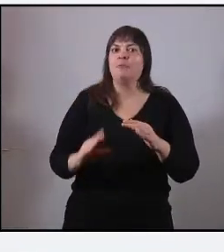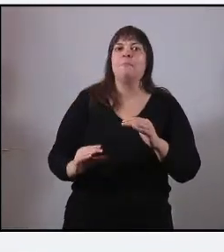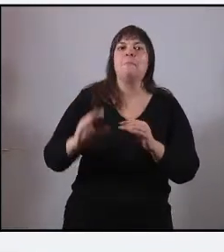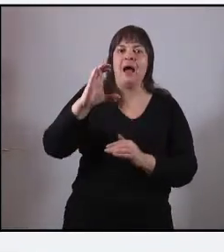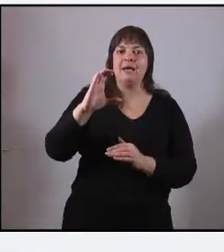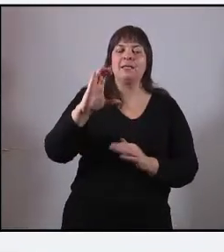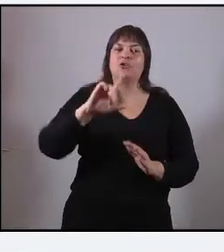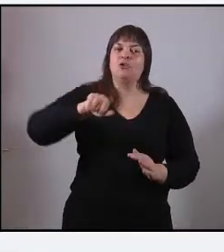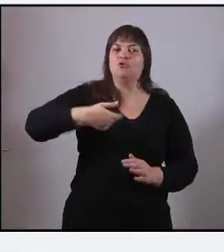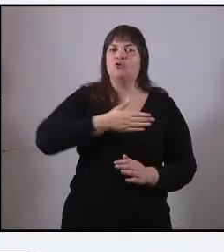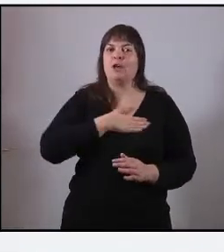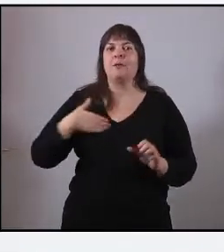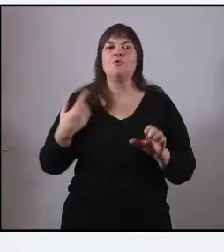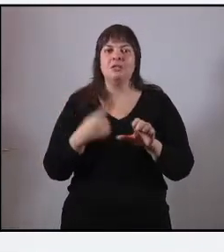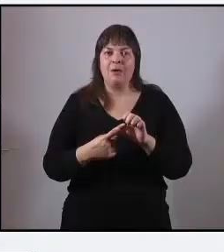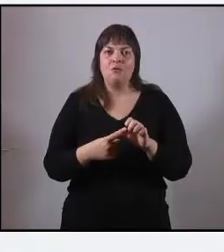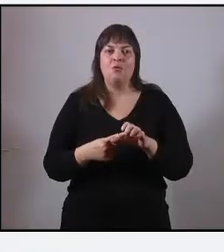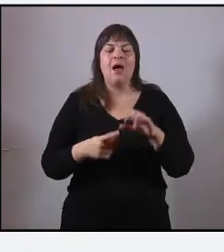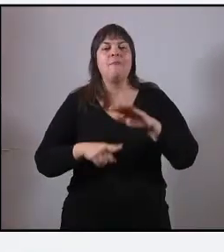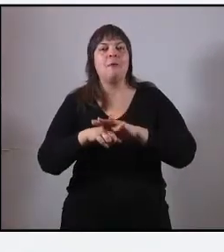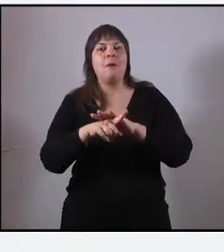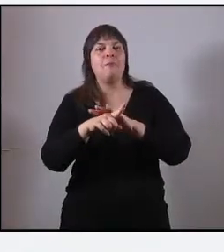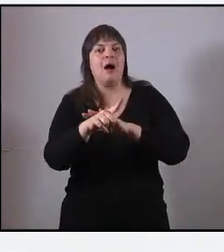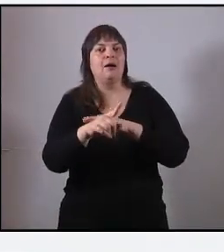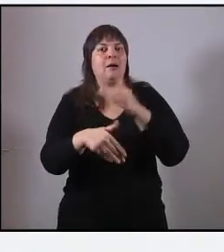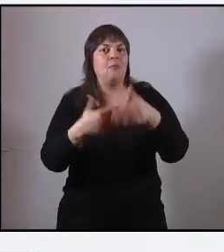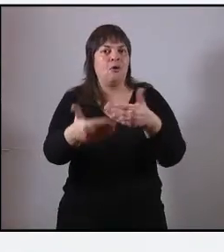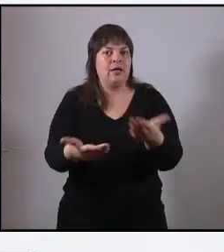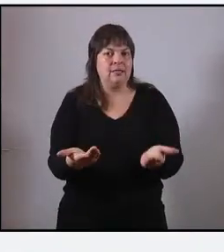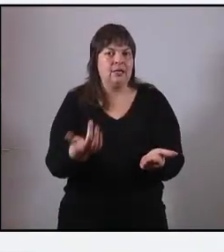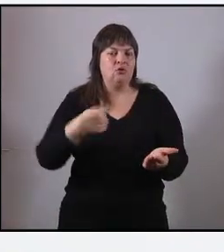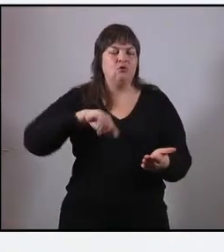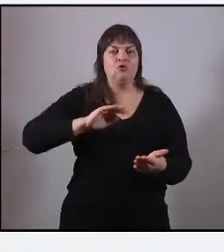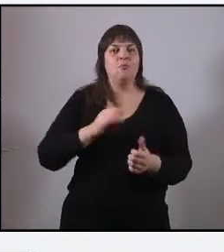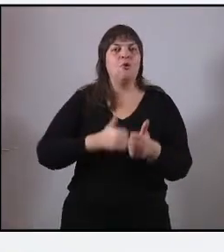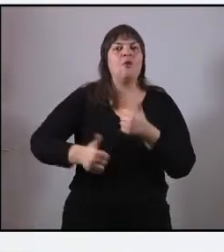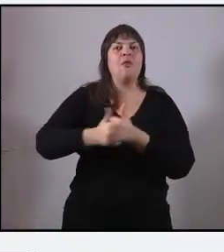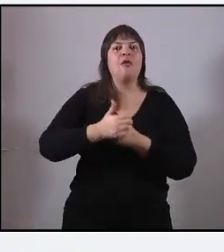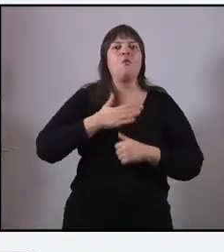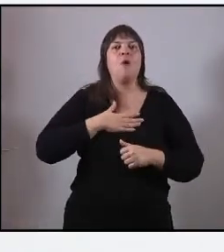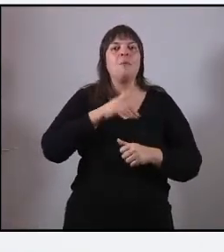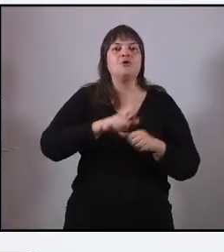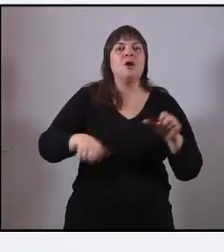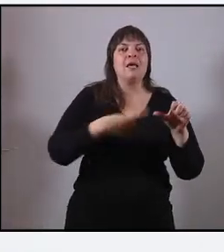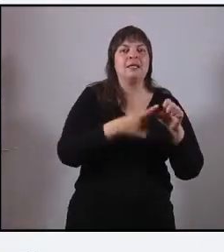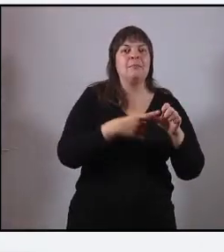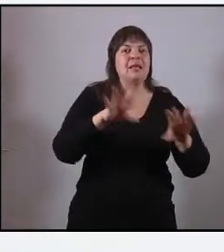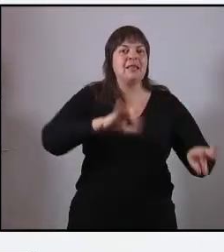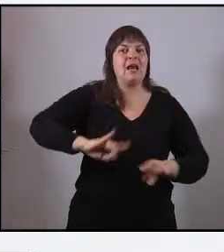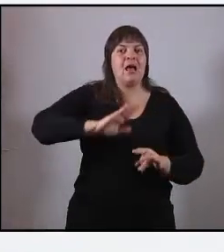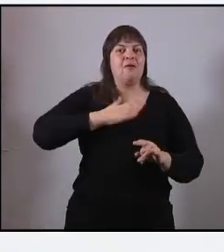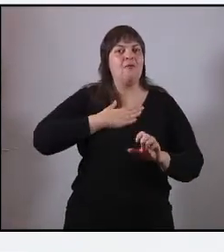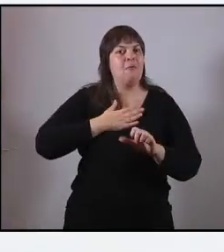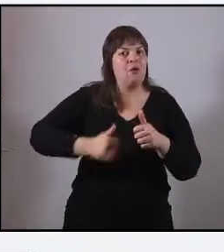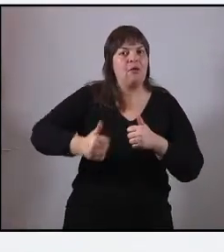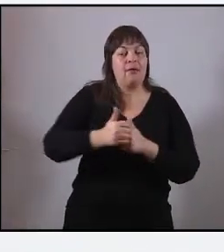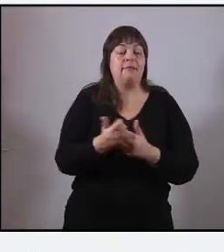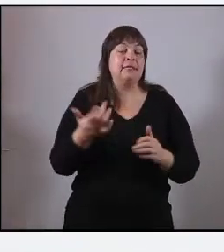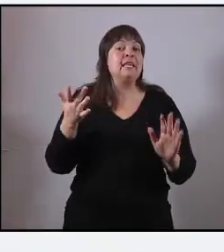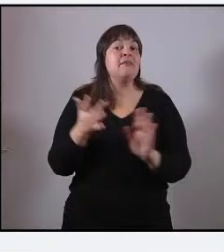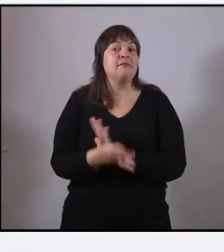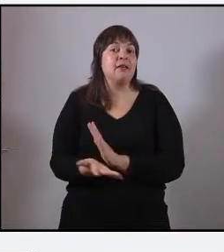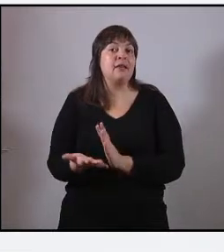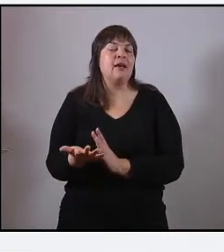queremos es que Extremadura siga creciendo. A nosotros solo nos importan los extremeños y nuestra tierra y esto implica que hablemos,